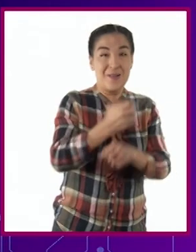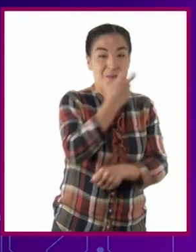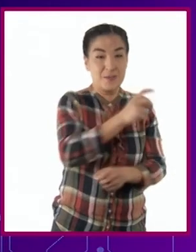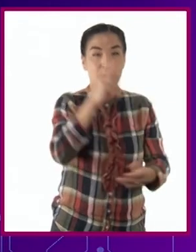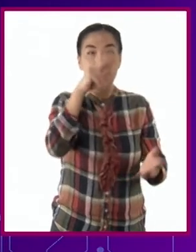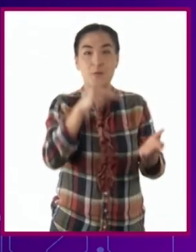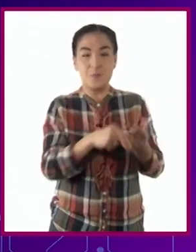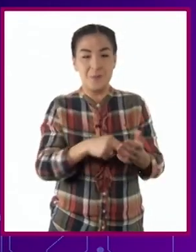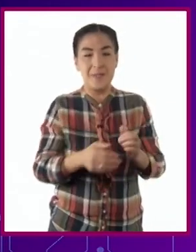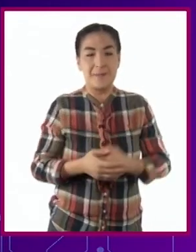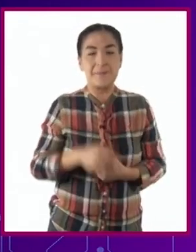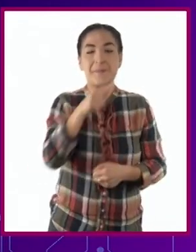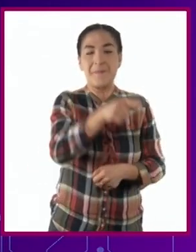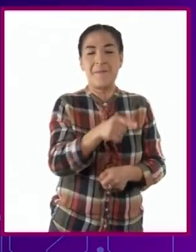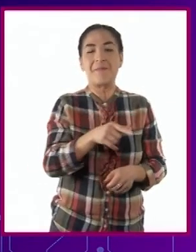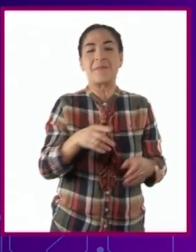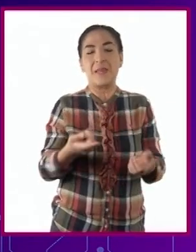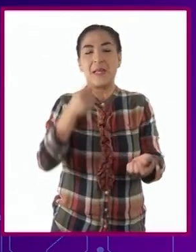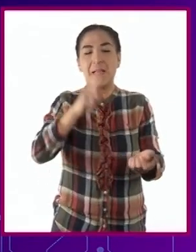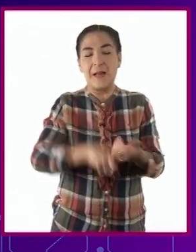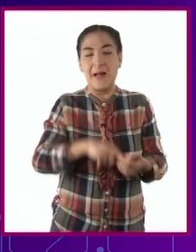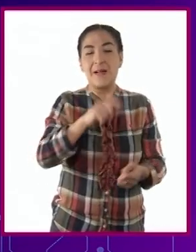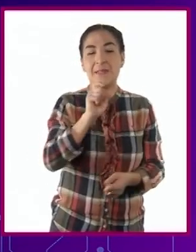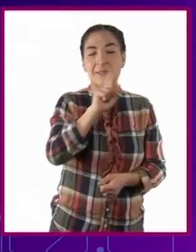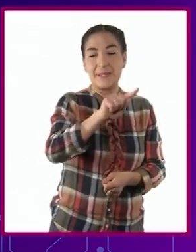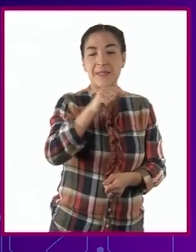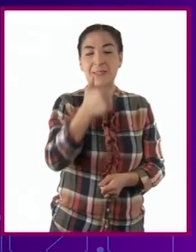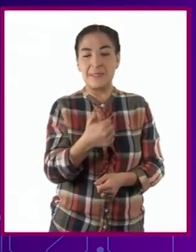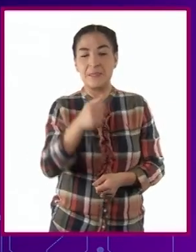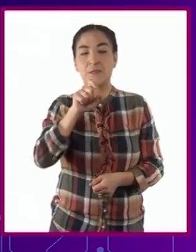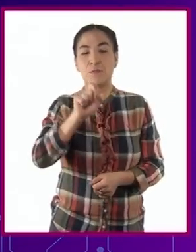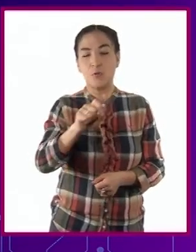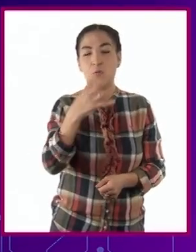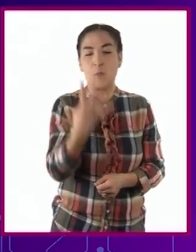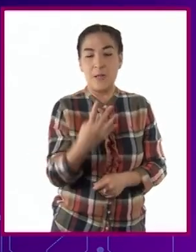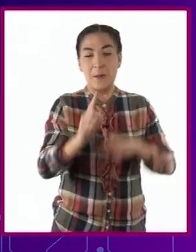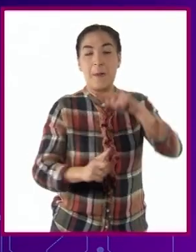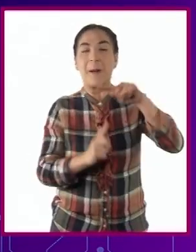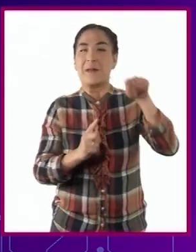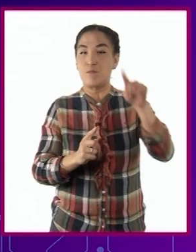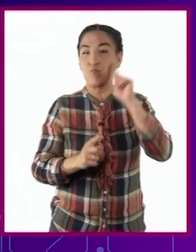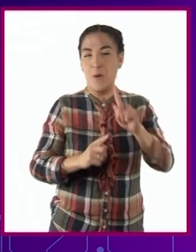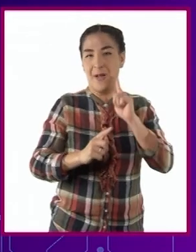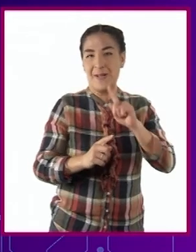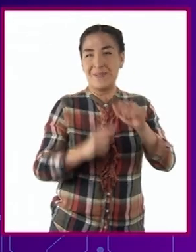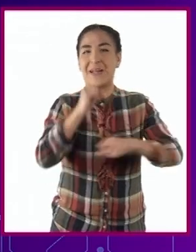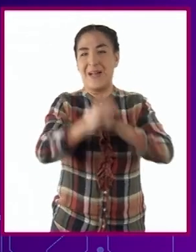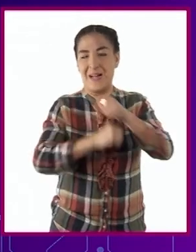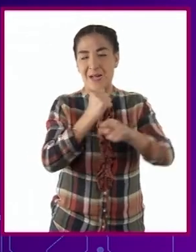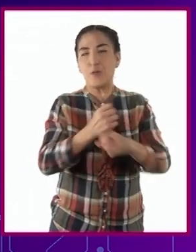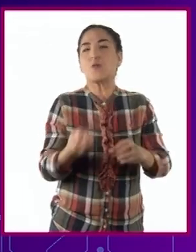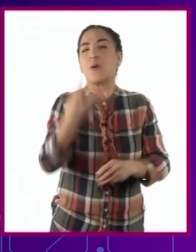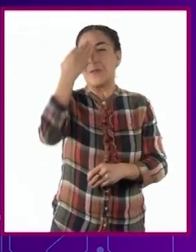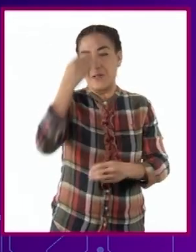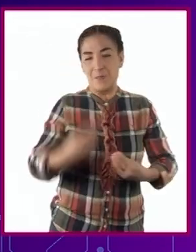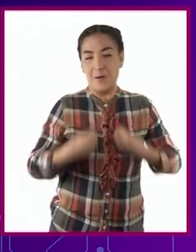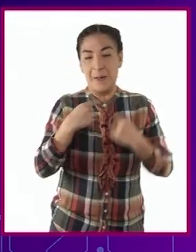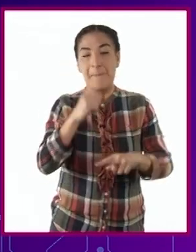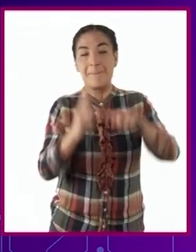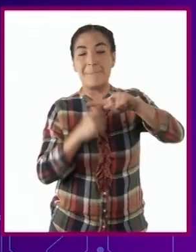sumamos 76.4 años más 70.9 años entre 2. De esta manera se determina